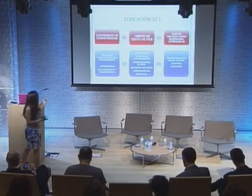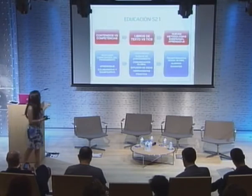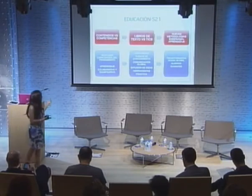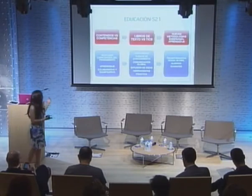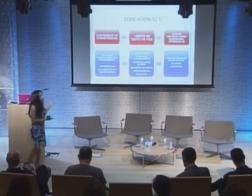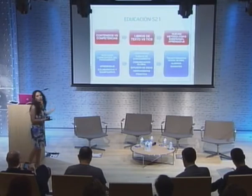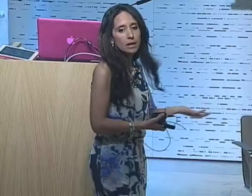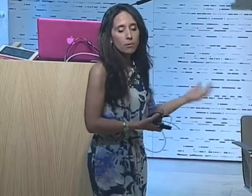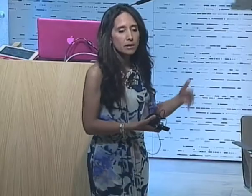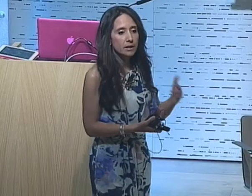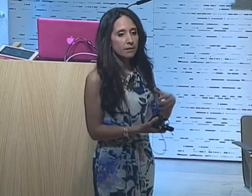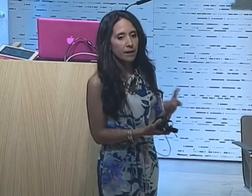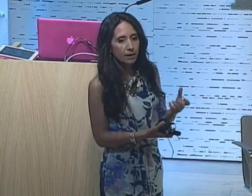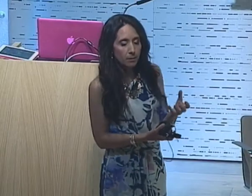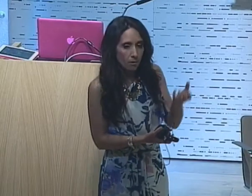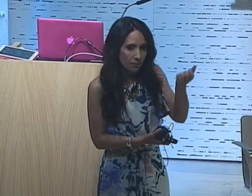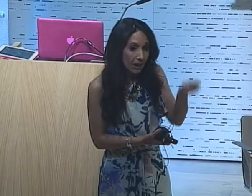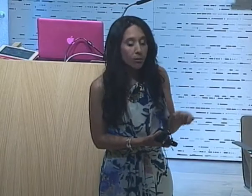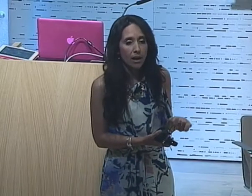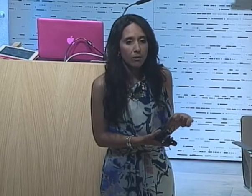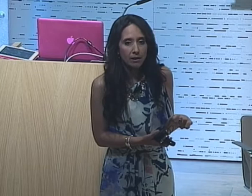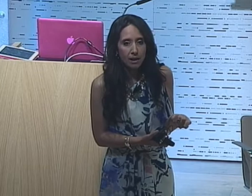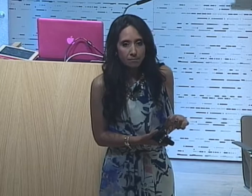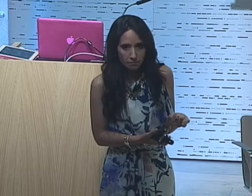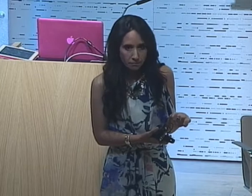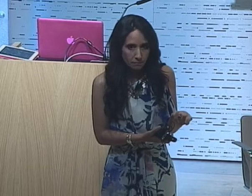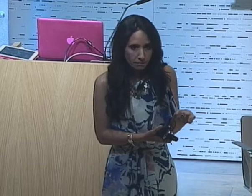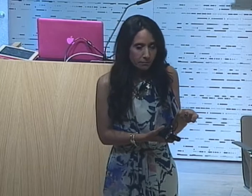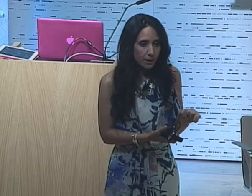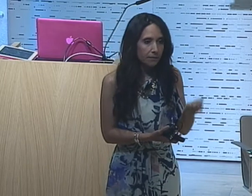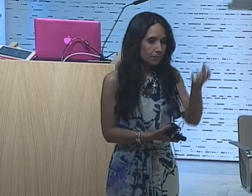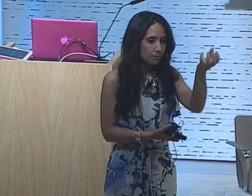el aprendizaje colaborativo y significativo es lo que ahorita